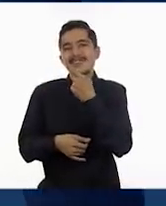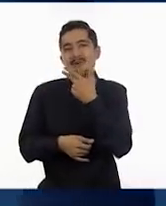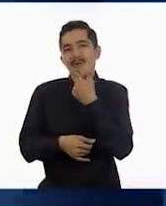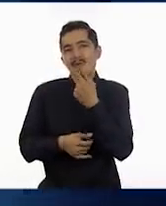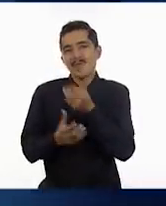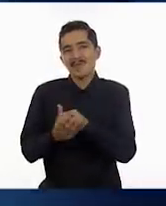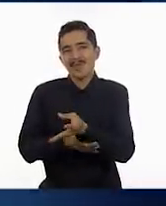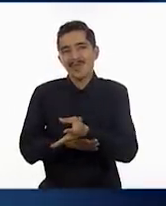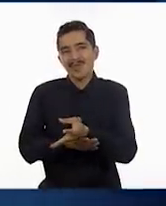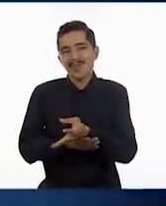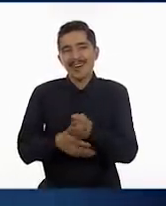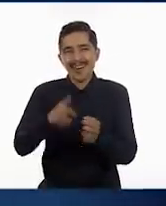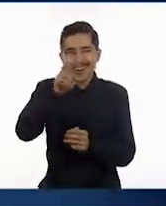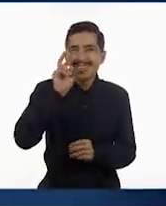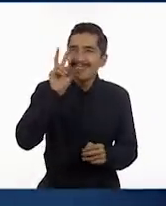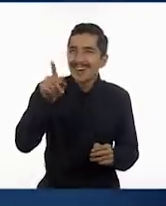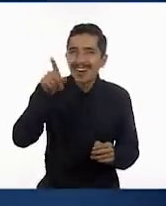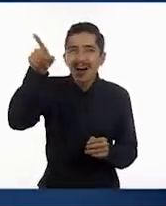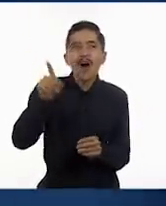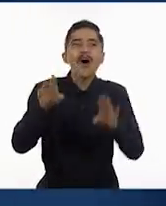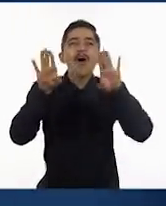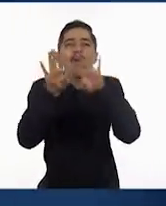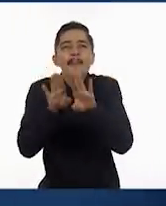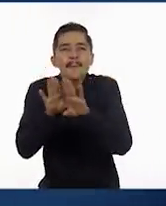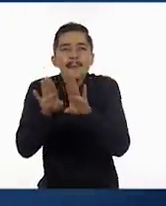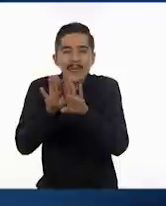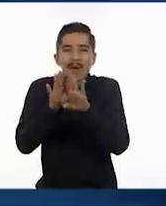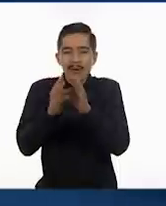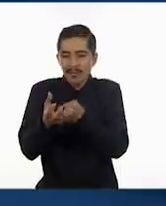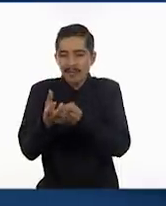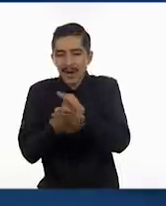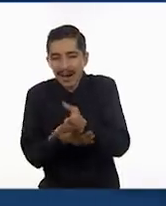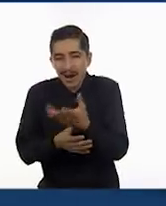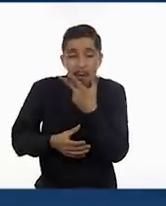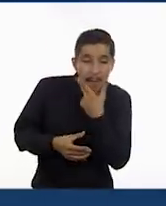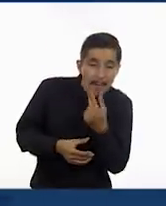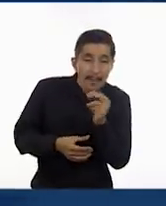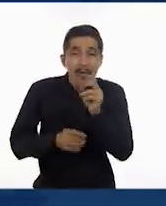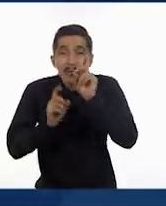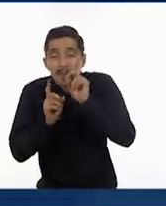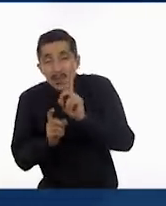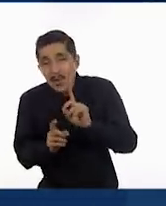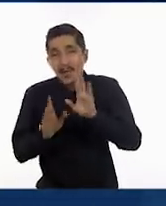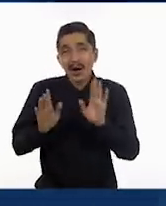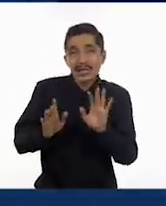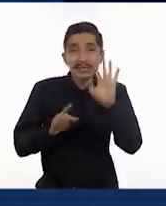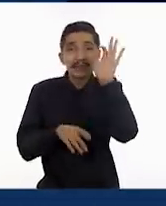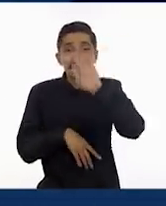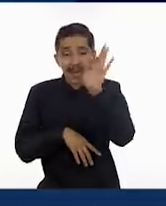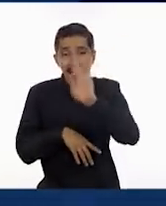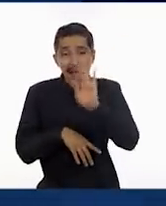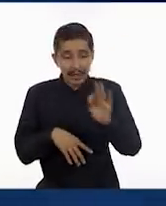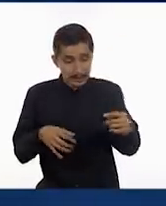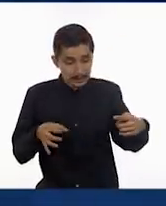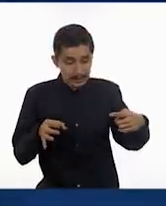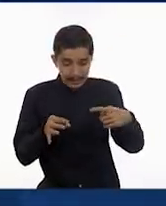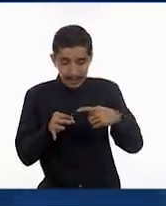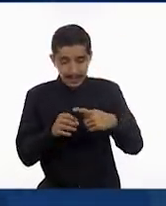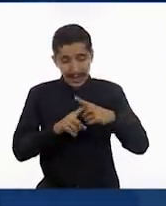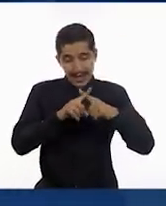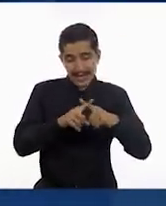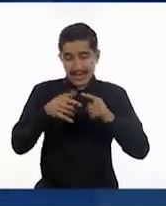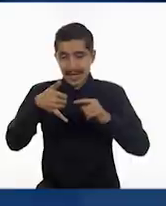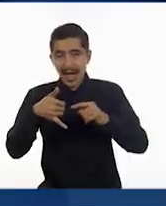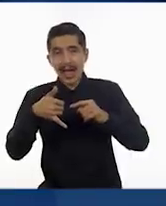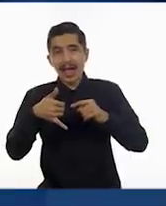Entonces, ahí se ven las flechas y la relación que hay en el caso de que si llegue a unirse el X con el Y, pues vemos